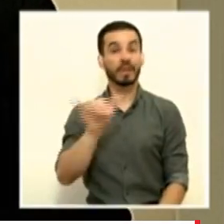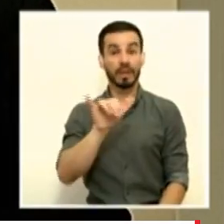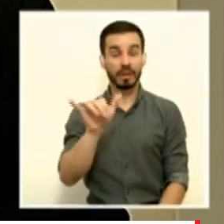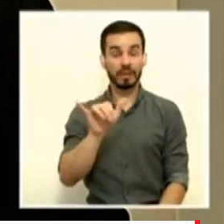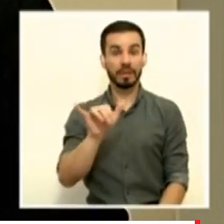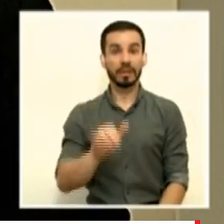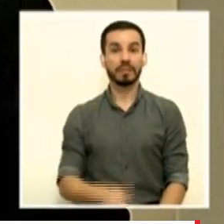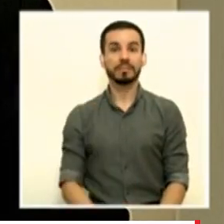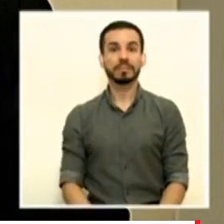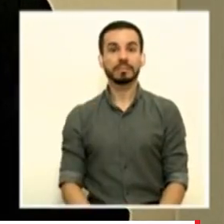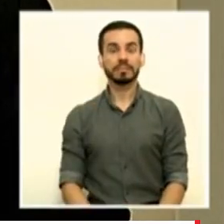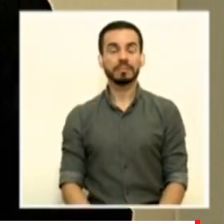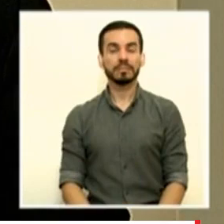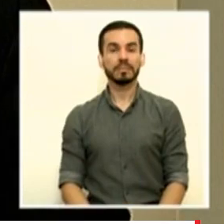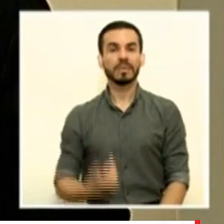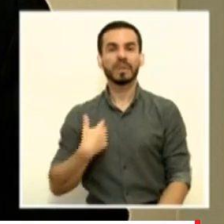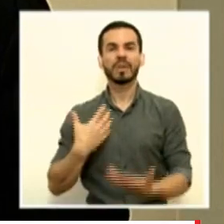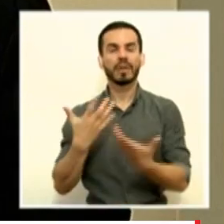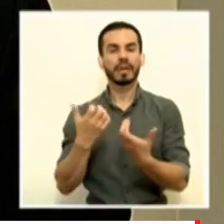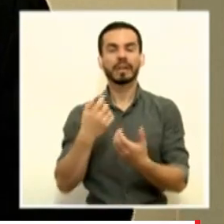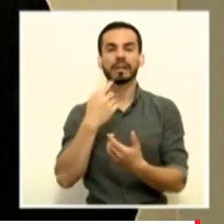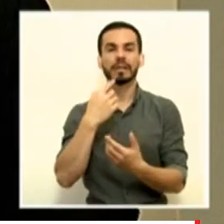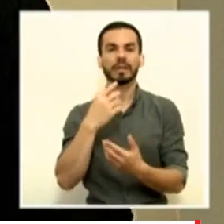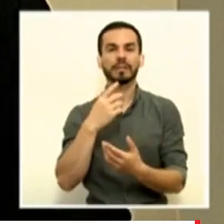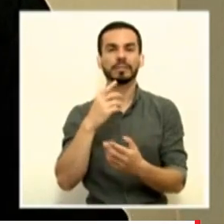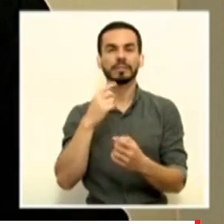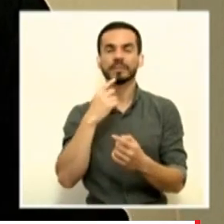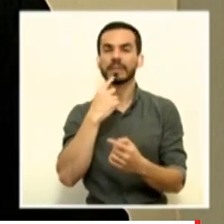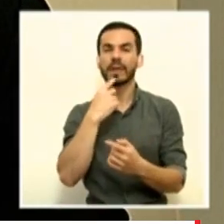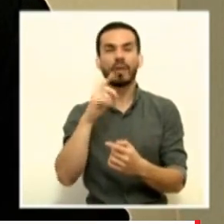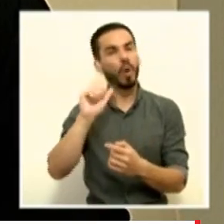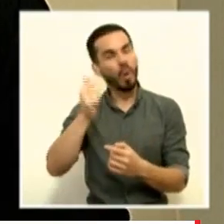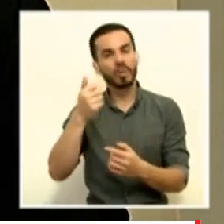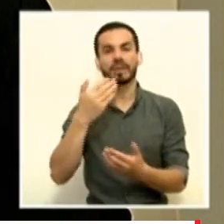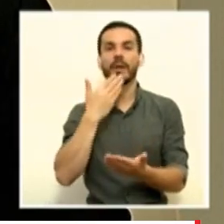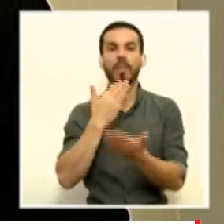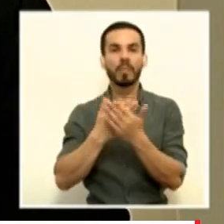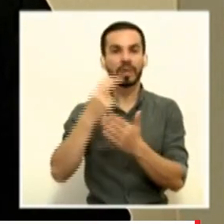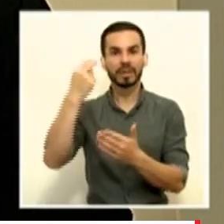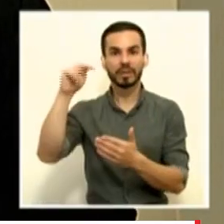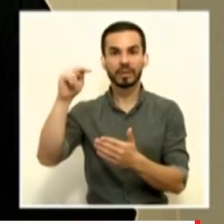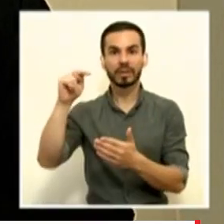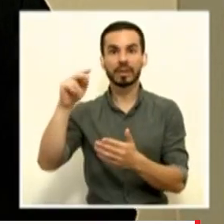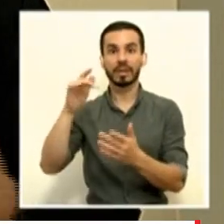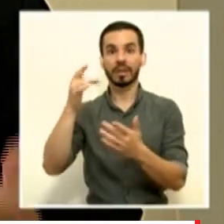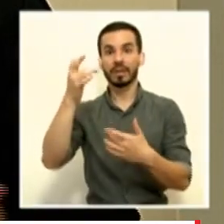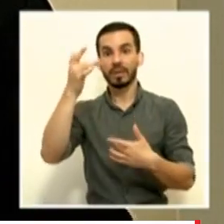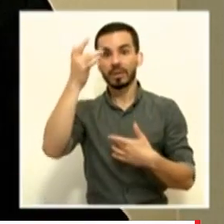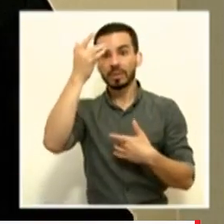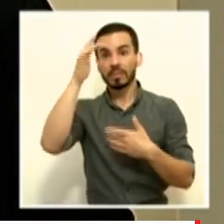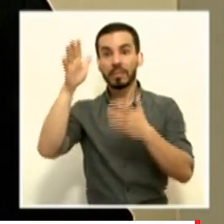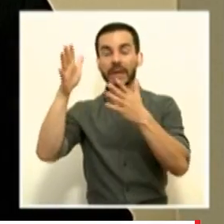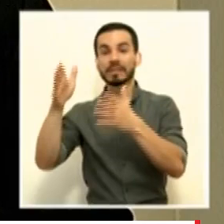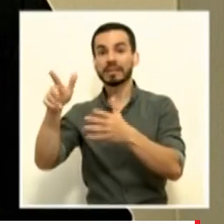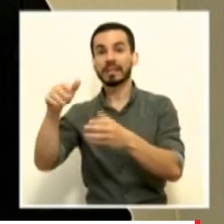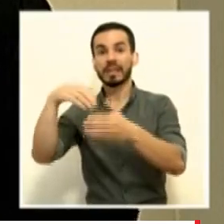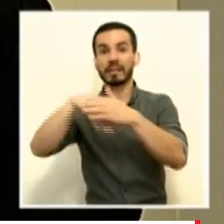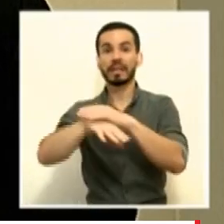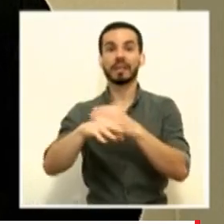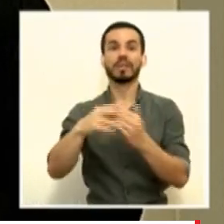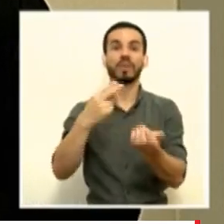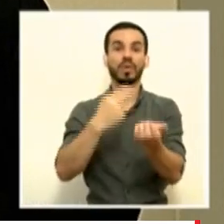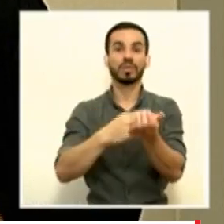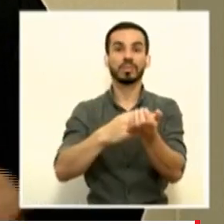También quería mencionarles otra buena noticia, y es que los pacientitos que están internados en el Hospital Nacional de